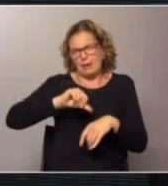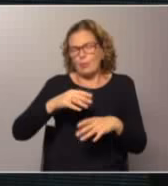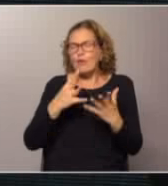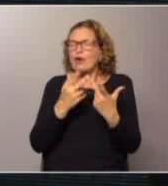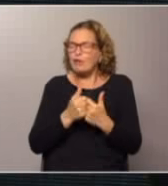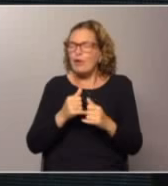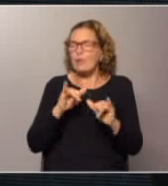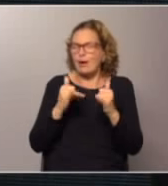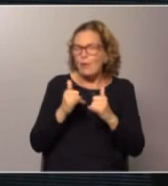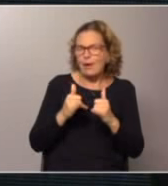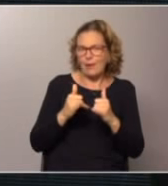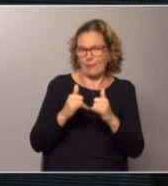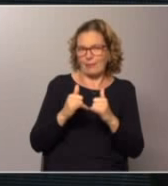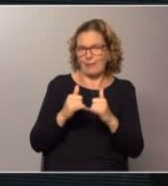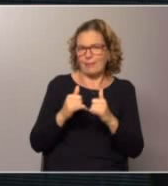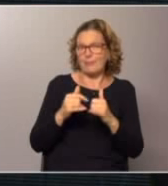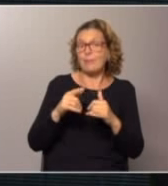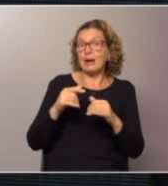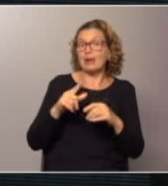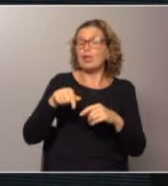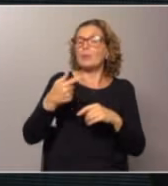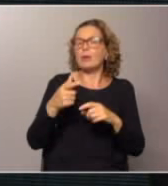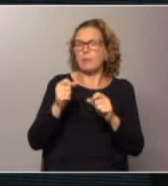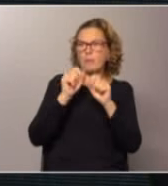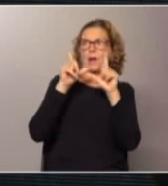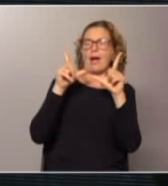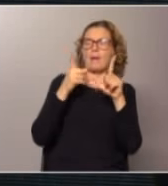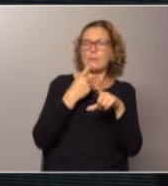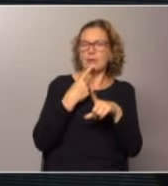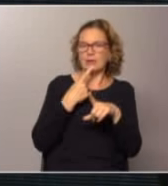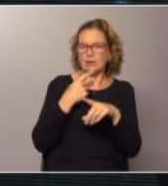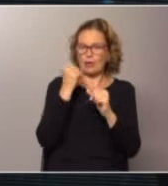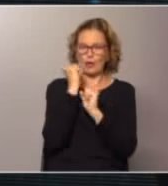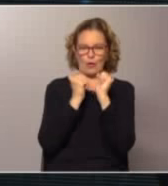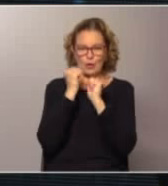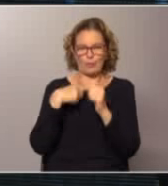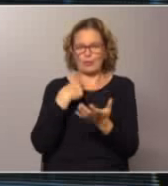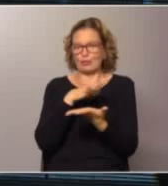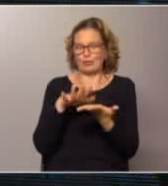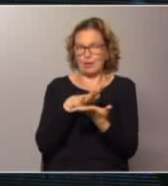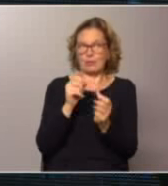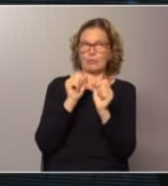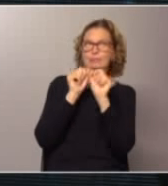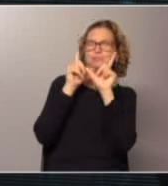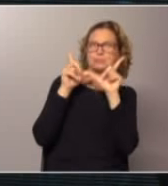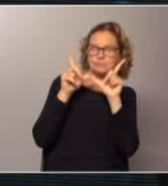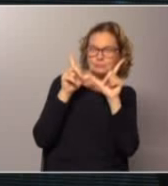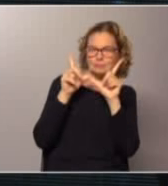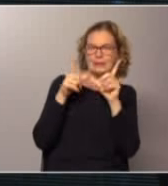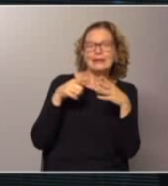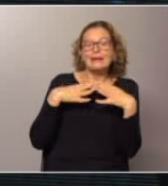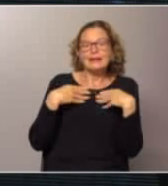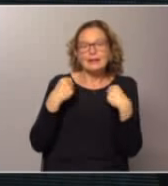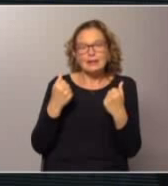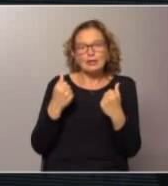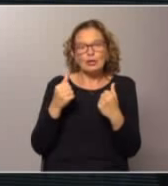estratégicamente digamos para generar impactos políticos en proyectos económicos y sociales y en ese es en ese sentido las